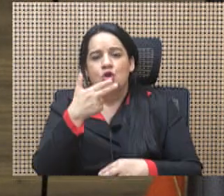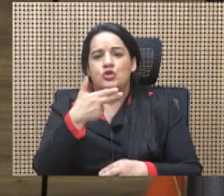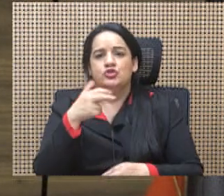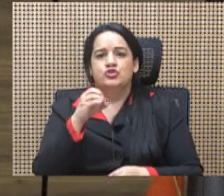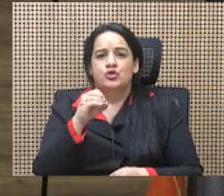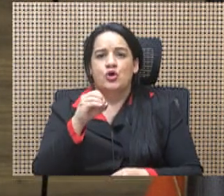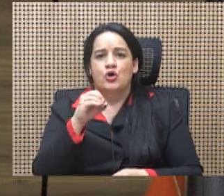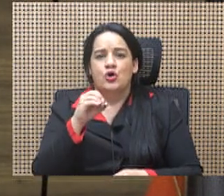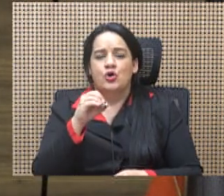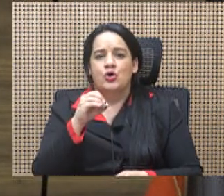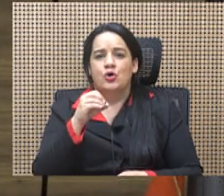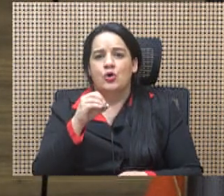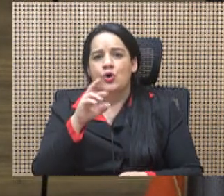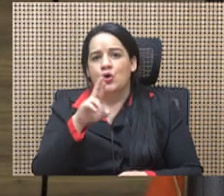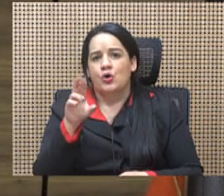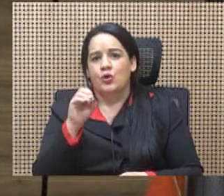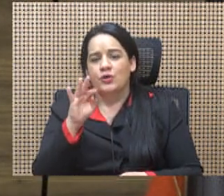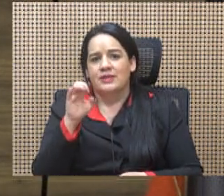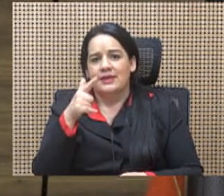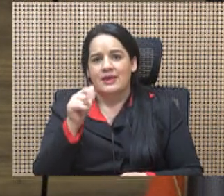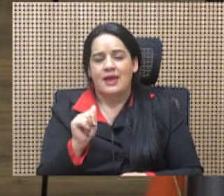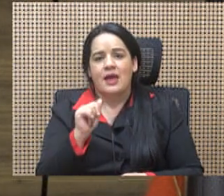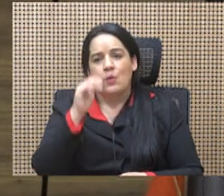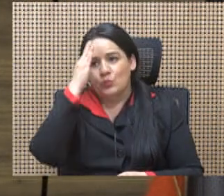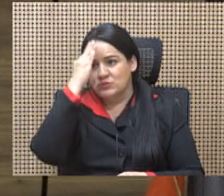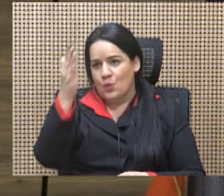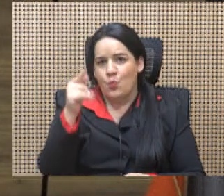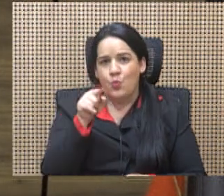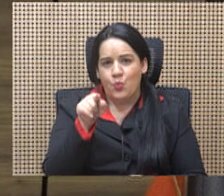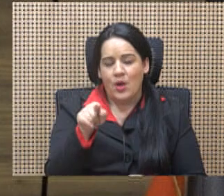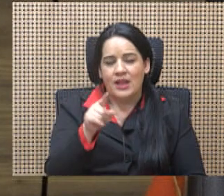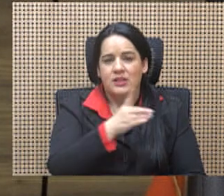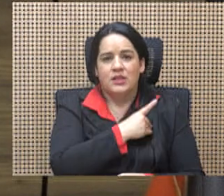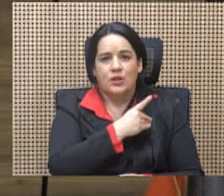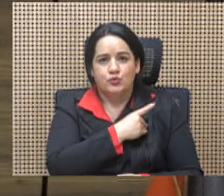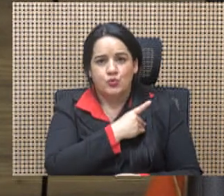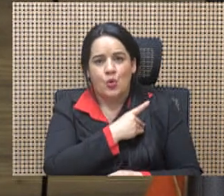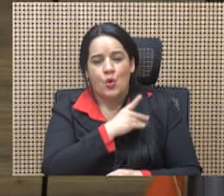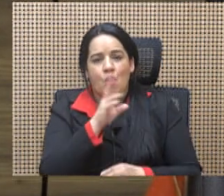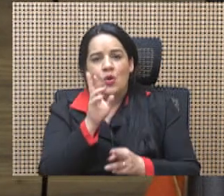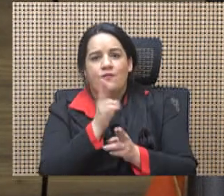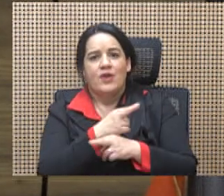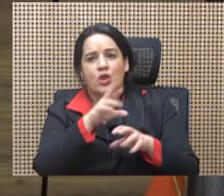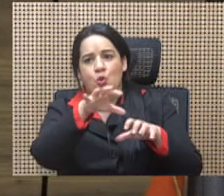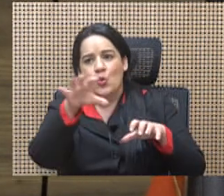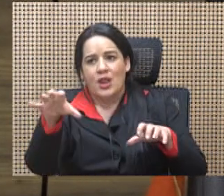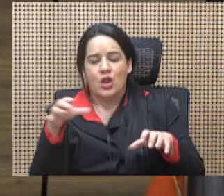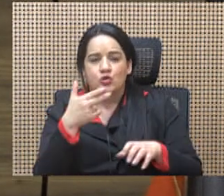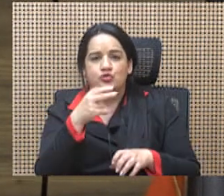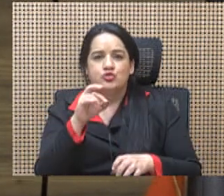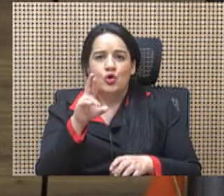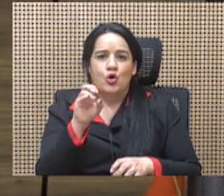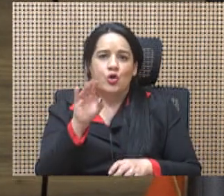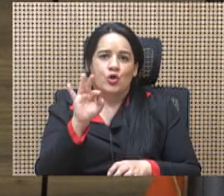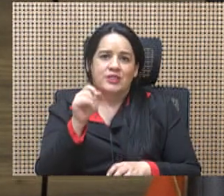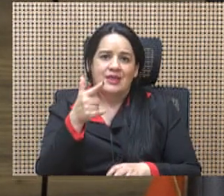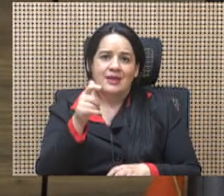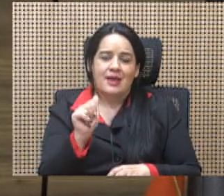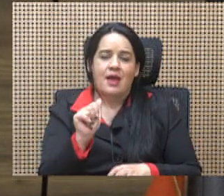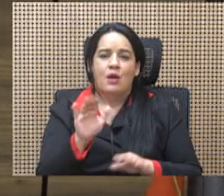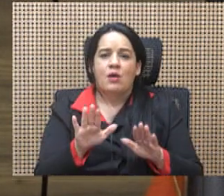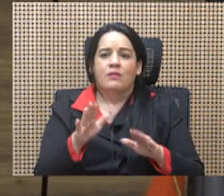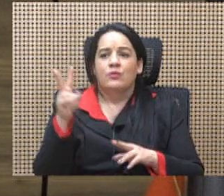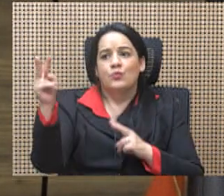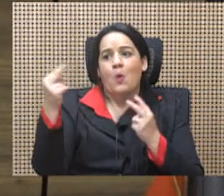saludo a al director regional que nos está viendo en este momento de la sede Regional de chorotega cómo es posible